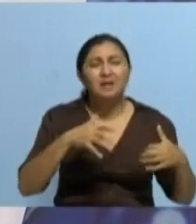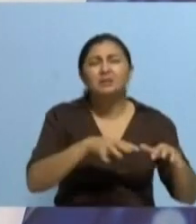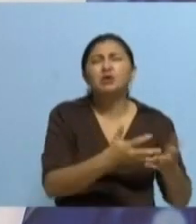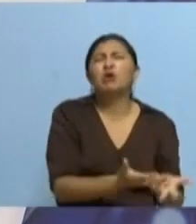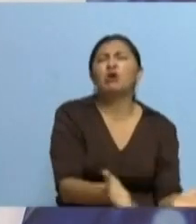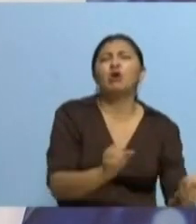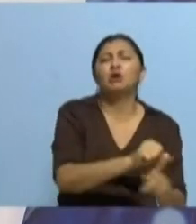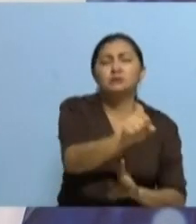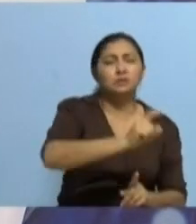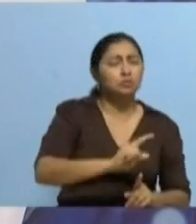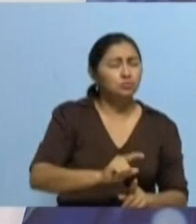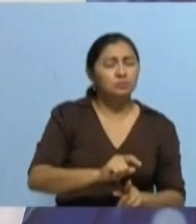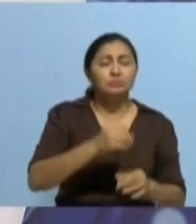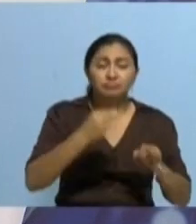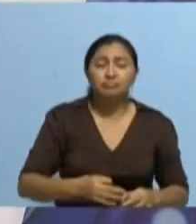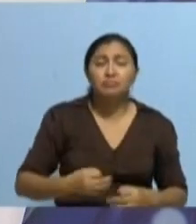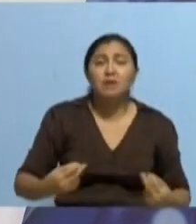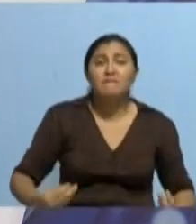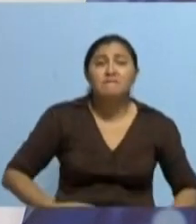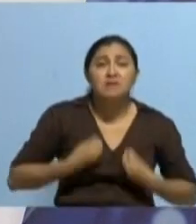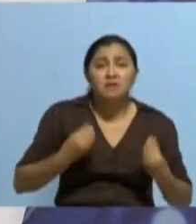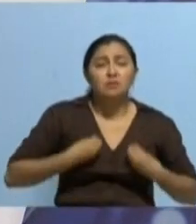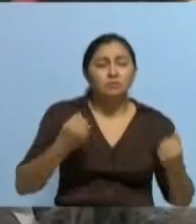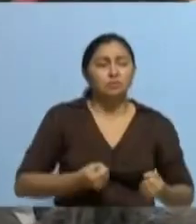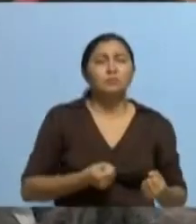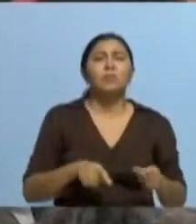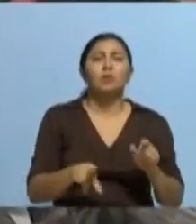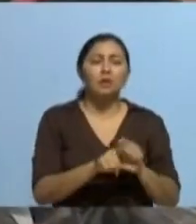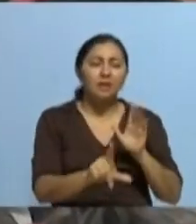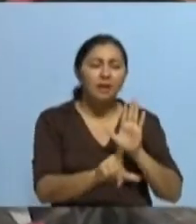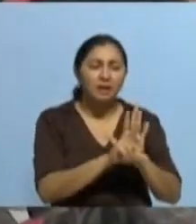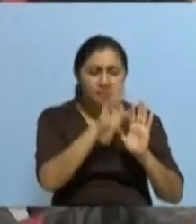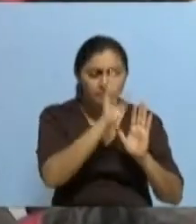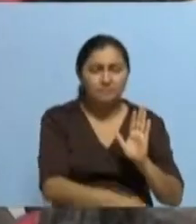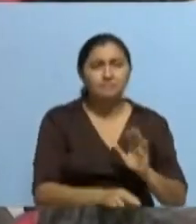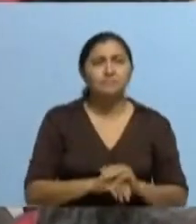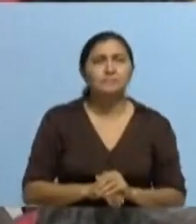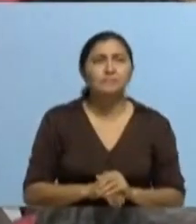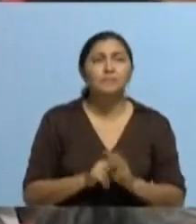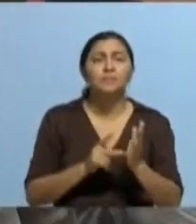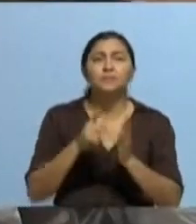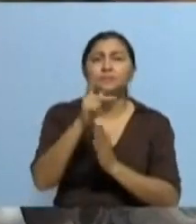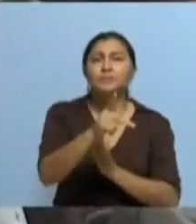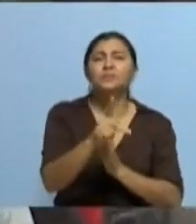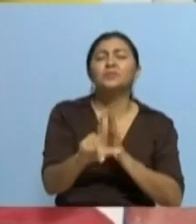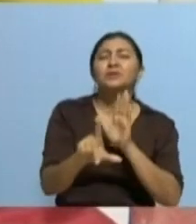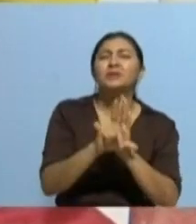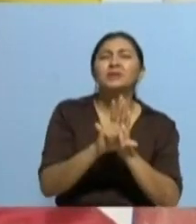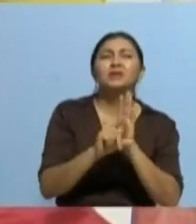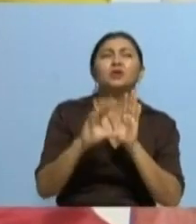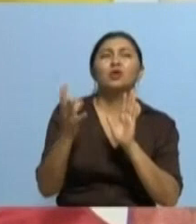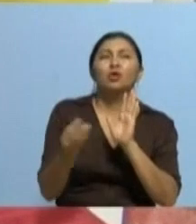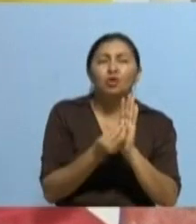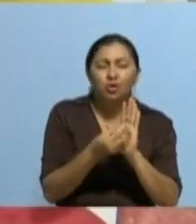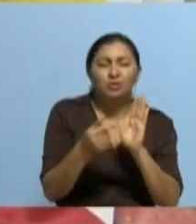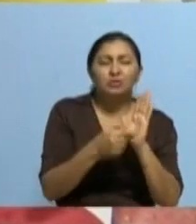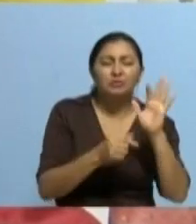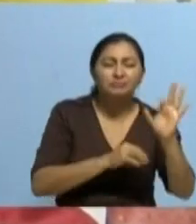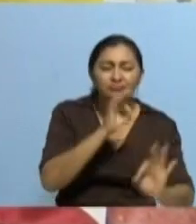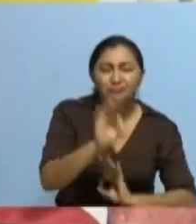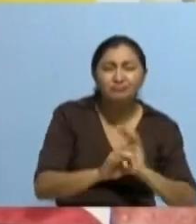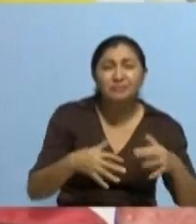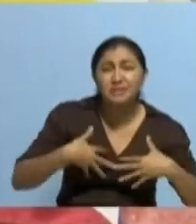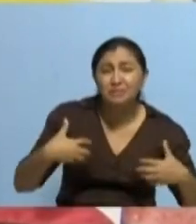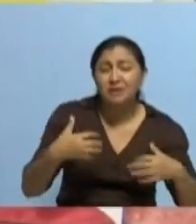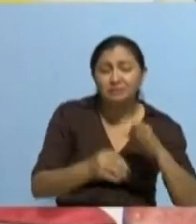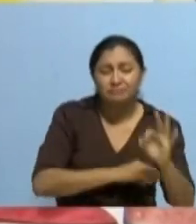que sienten y de esa forma deben ser tratados por la ley. El proyecto de ley del Código Nacional de Protección y Bienestar Animal,